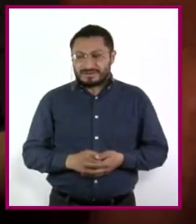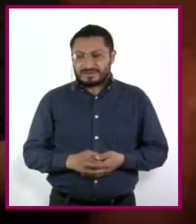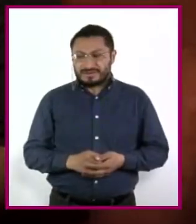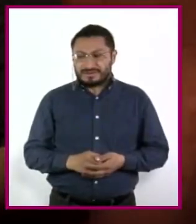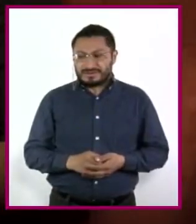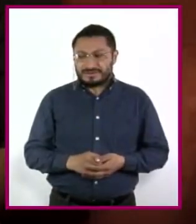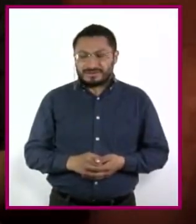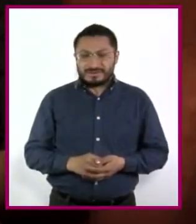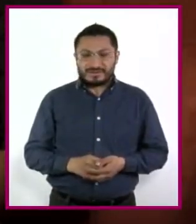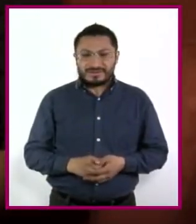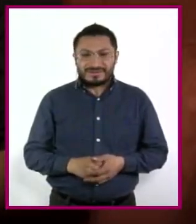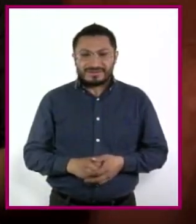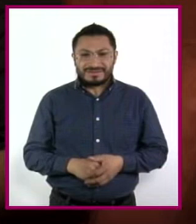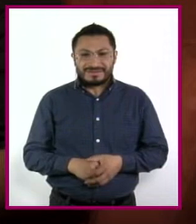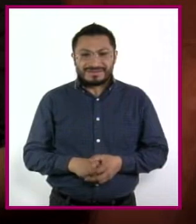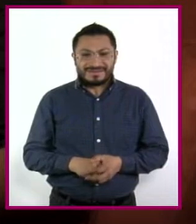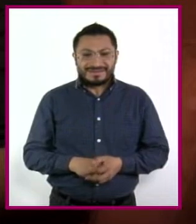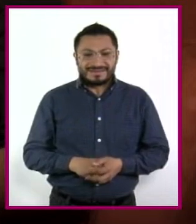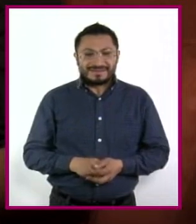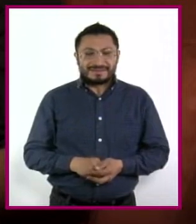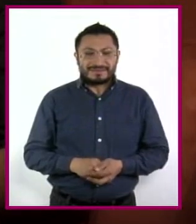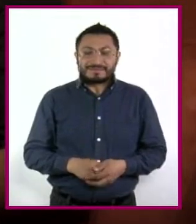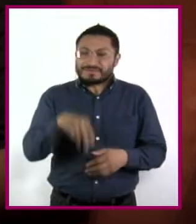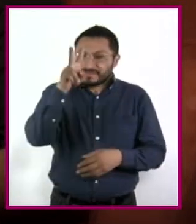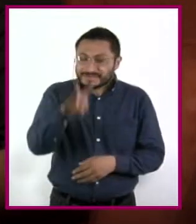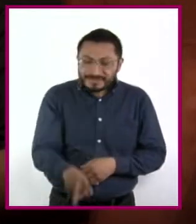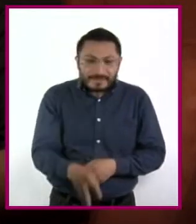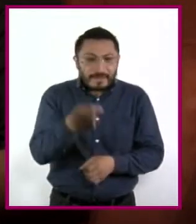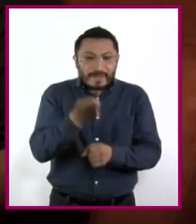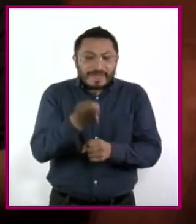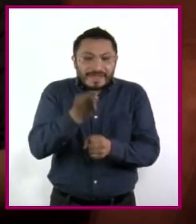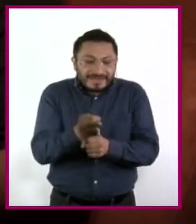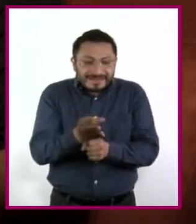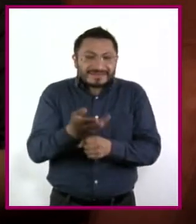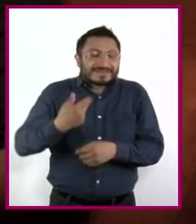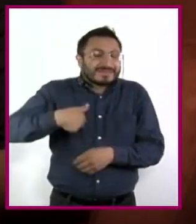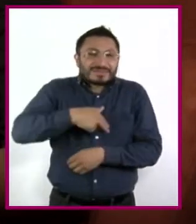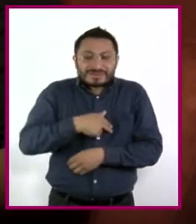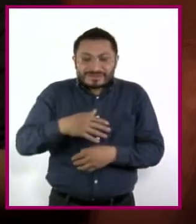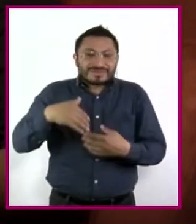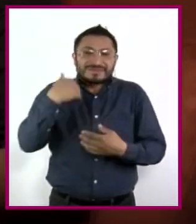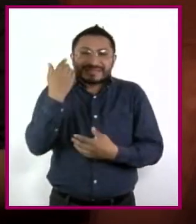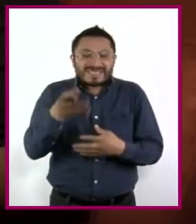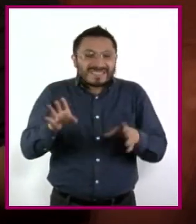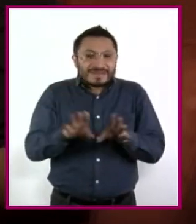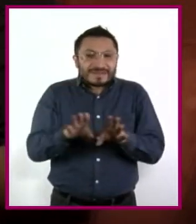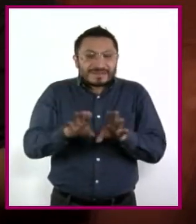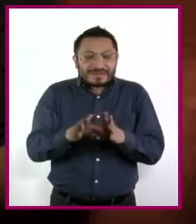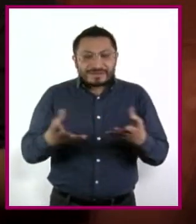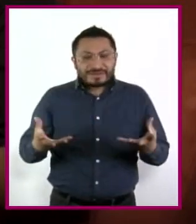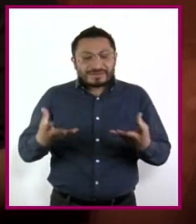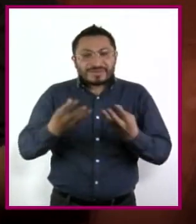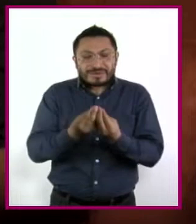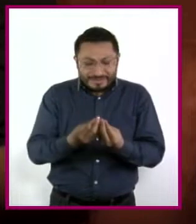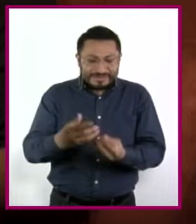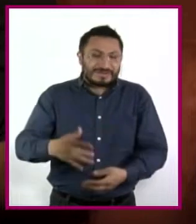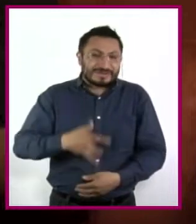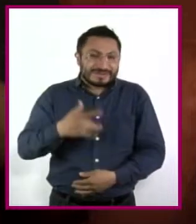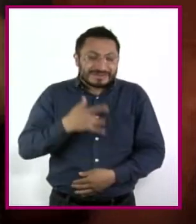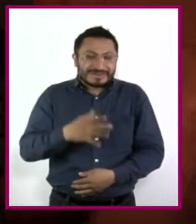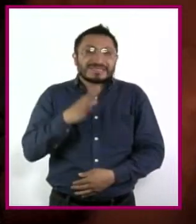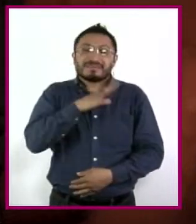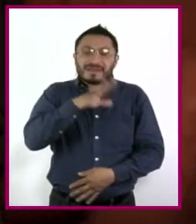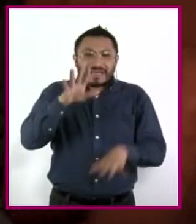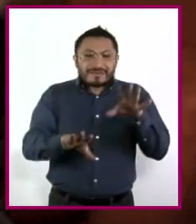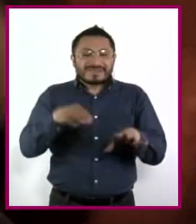Ay, no es cierto, ¿quién lo quiere? No, ya, en serio, también me ha pasado querer arrancar de tajo las emociones que me hacen sentir mal,